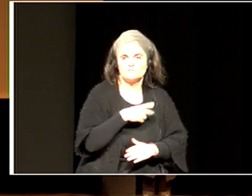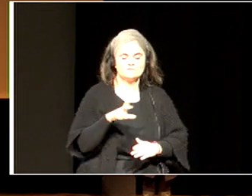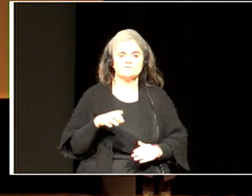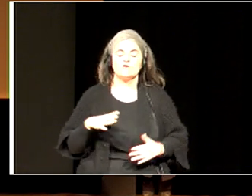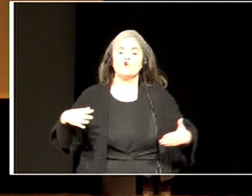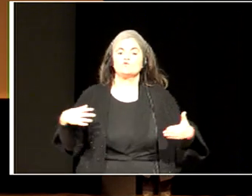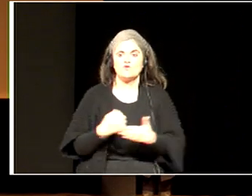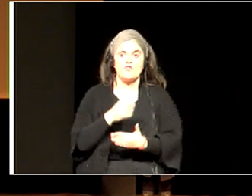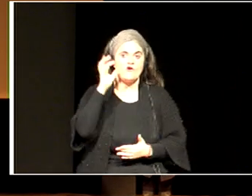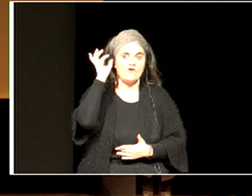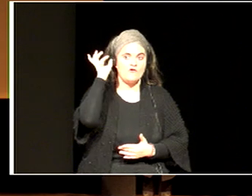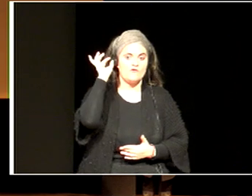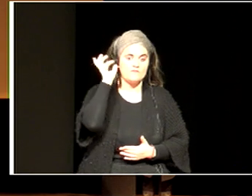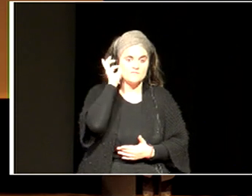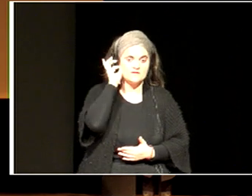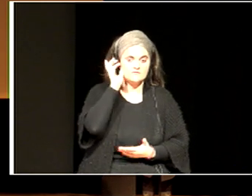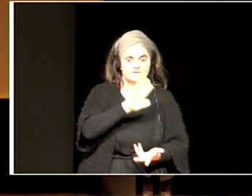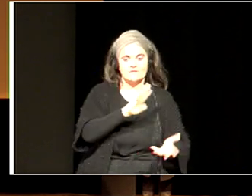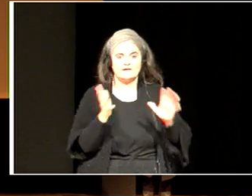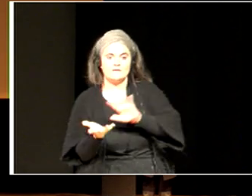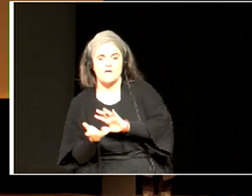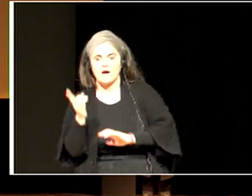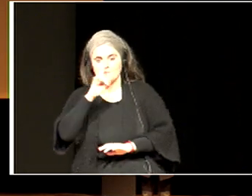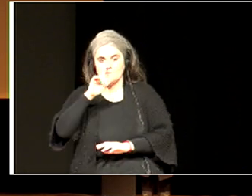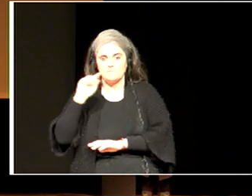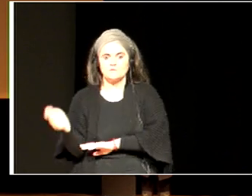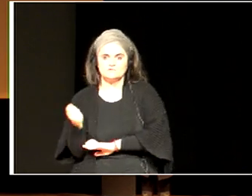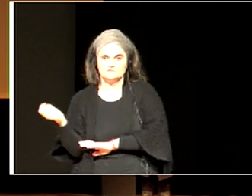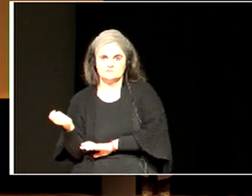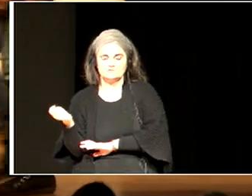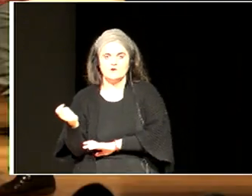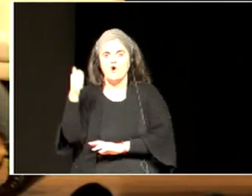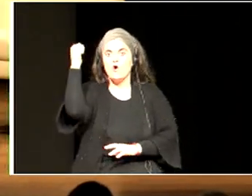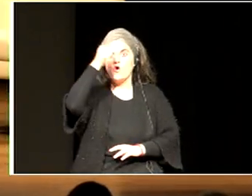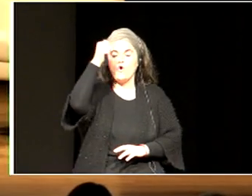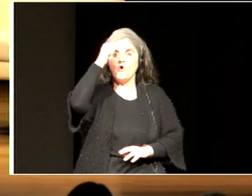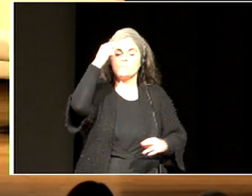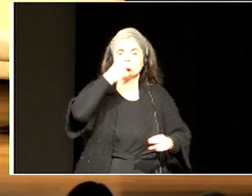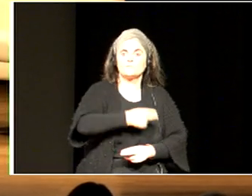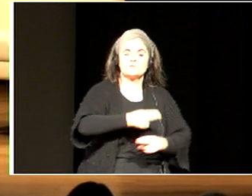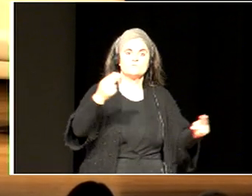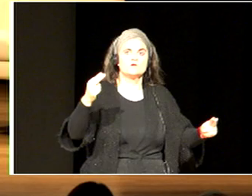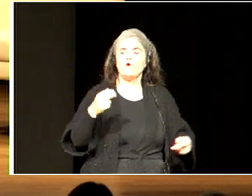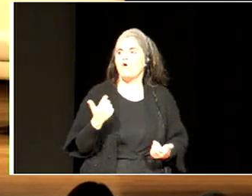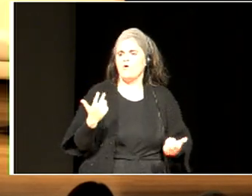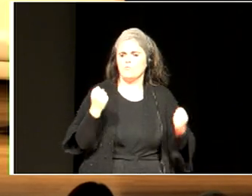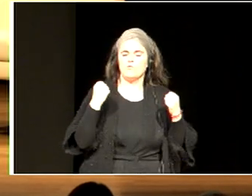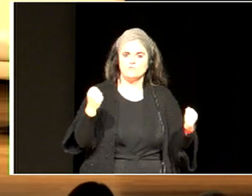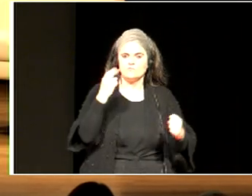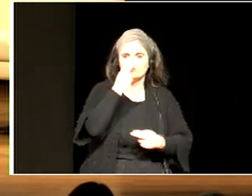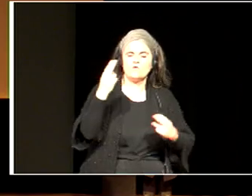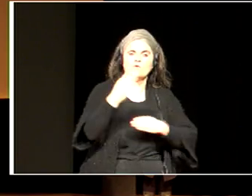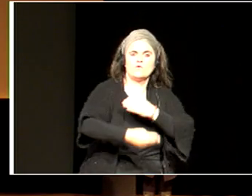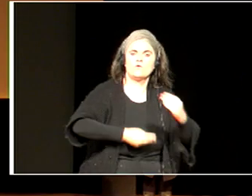academia de la lengua lo traduce más que nada por prostituta hombre público hombre con grandes poderes públicos que hace el bien